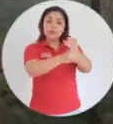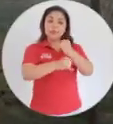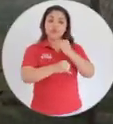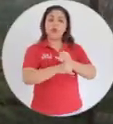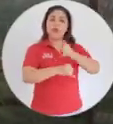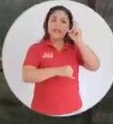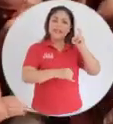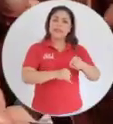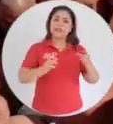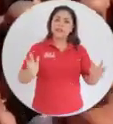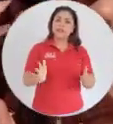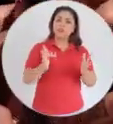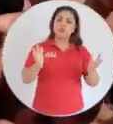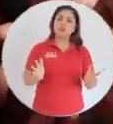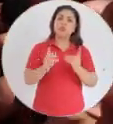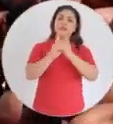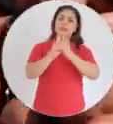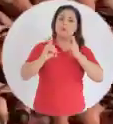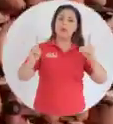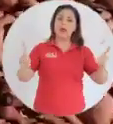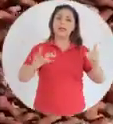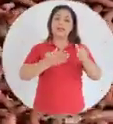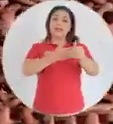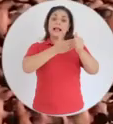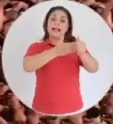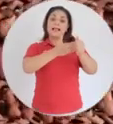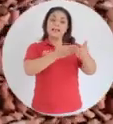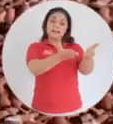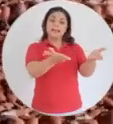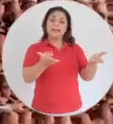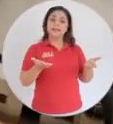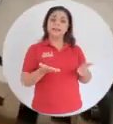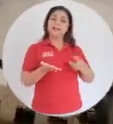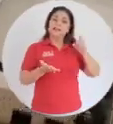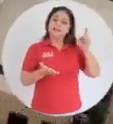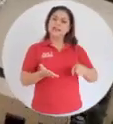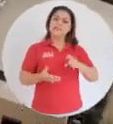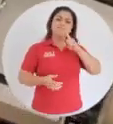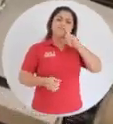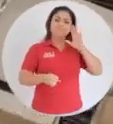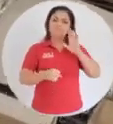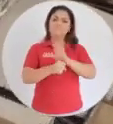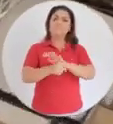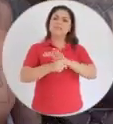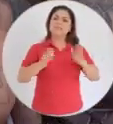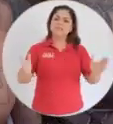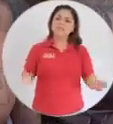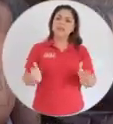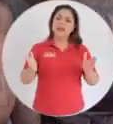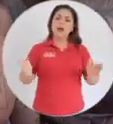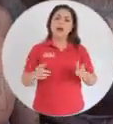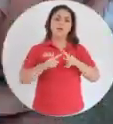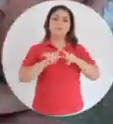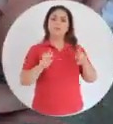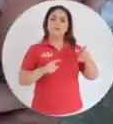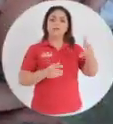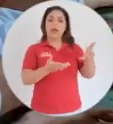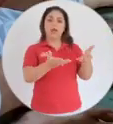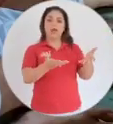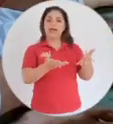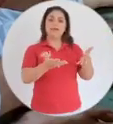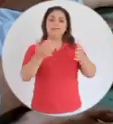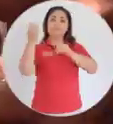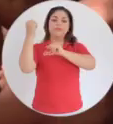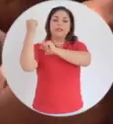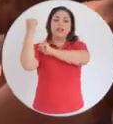la democracia y a la vez sus líderes tienen un componente de que permanecen en el autoritarismo y